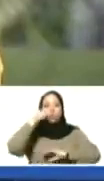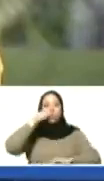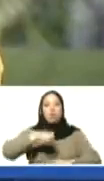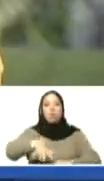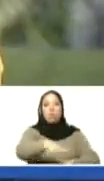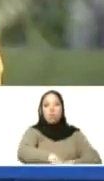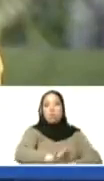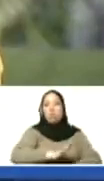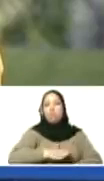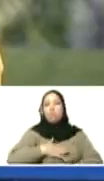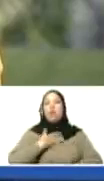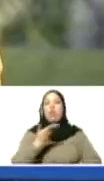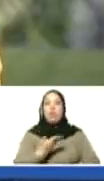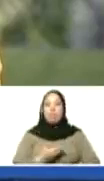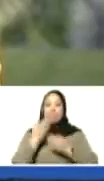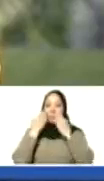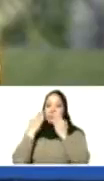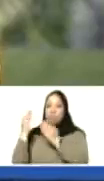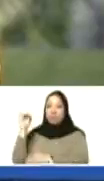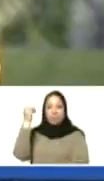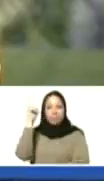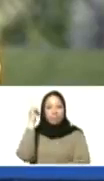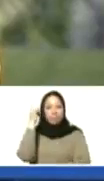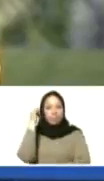puede. Adelante, Yaracuy.